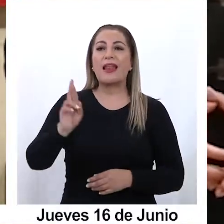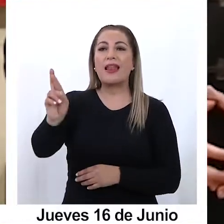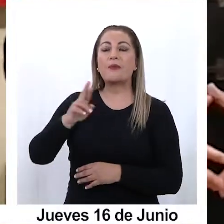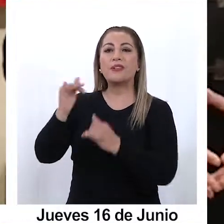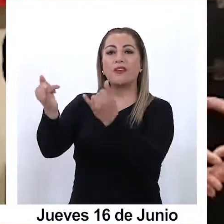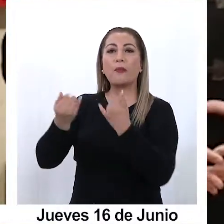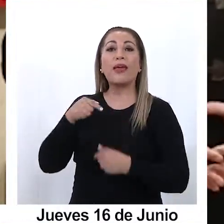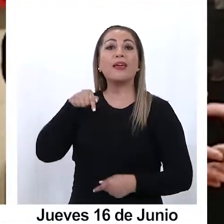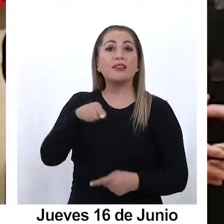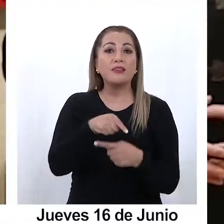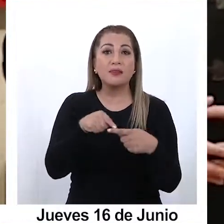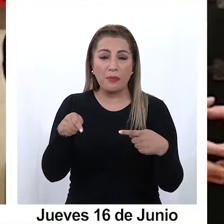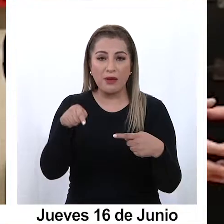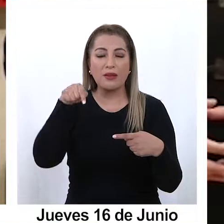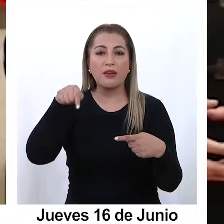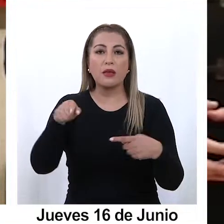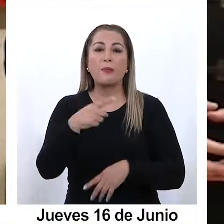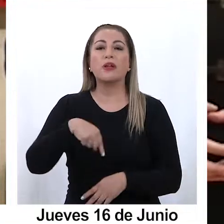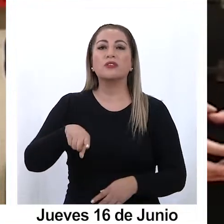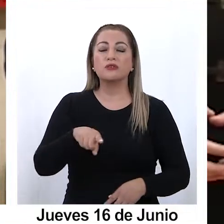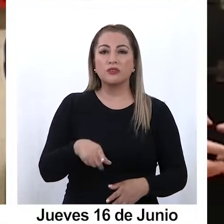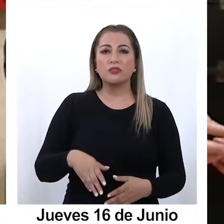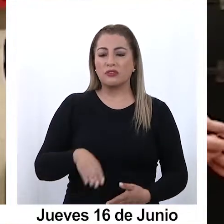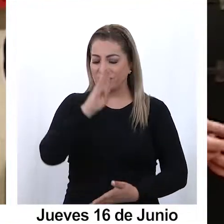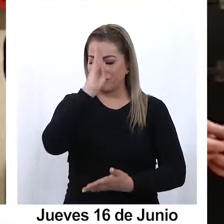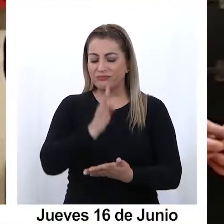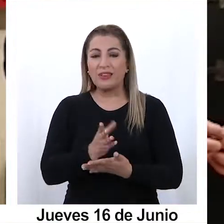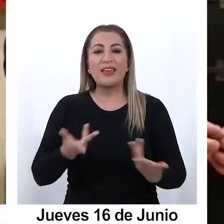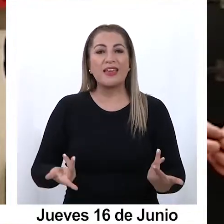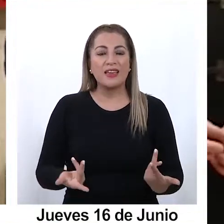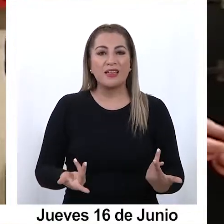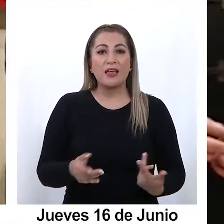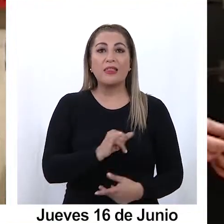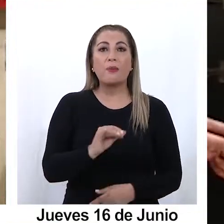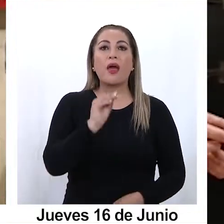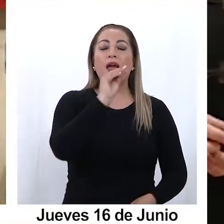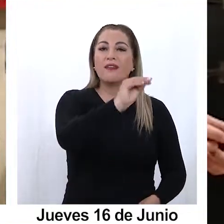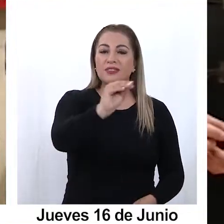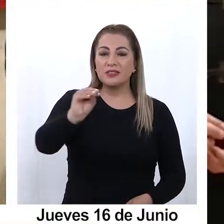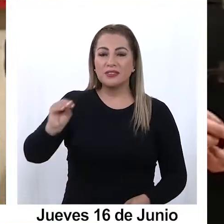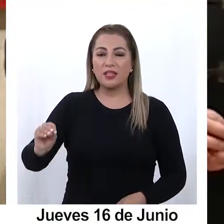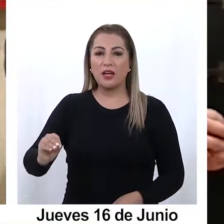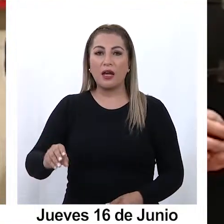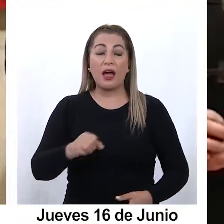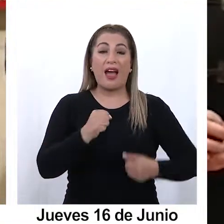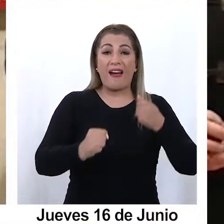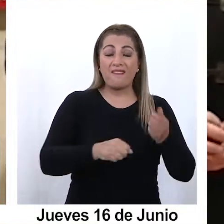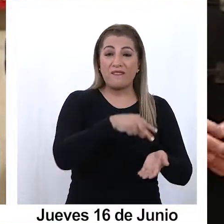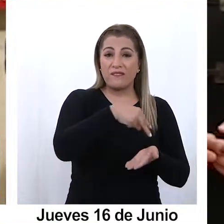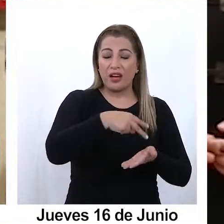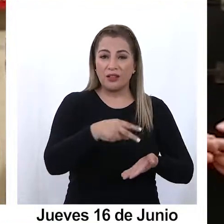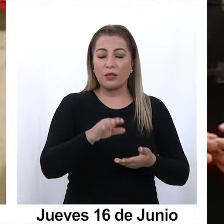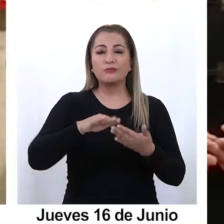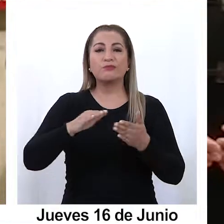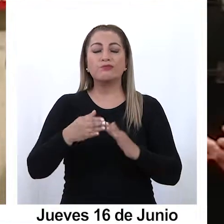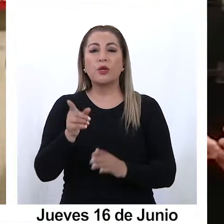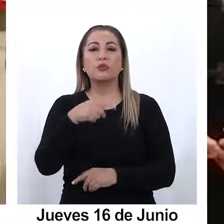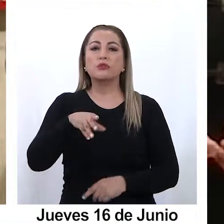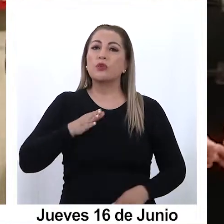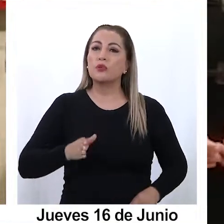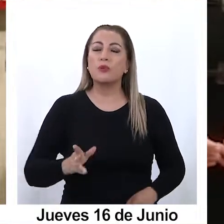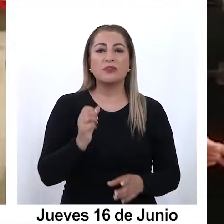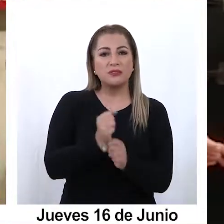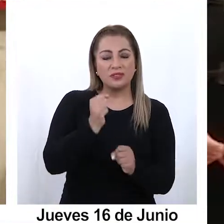la información esta semana, que fue lo que para nosotros es determinante, y poderles comunicar a los bailes, a la comunidad, y nosotros